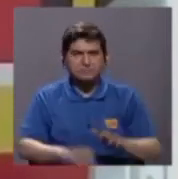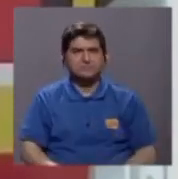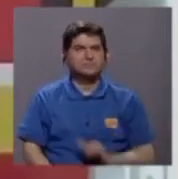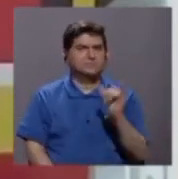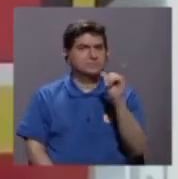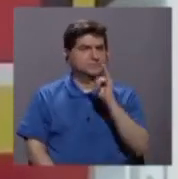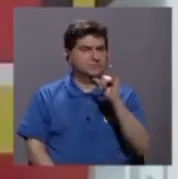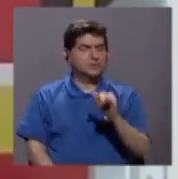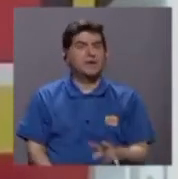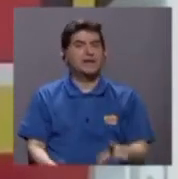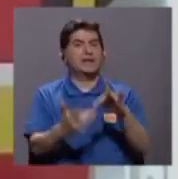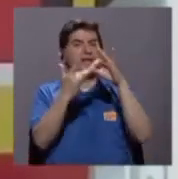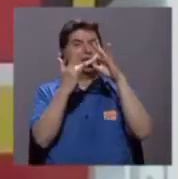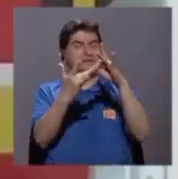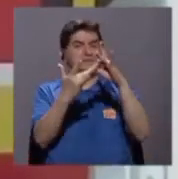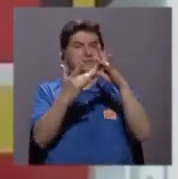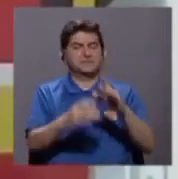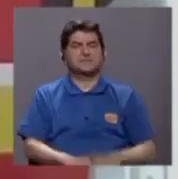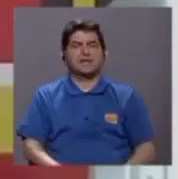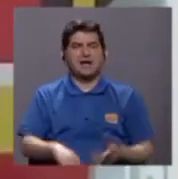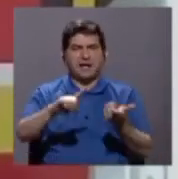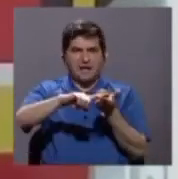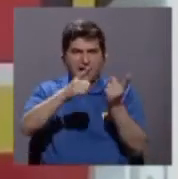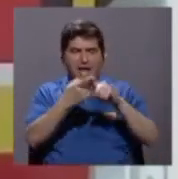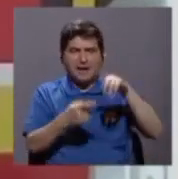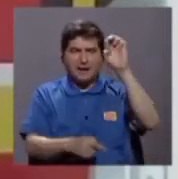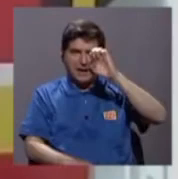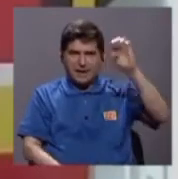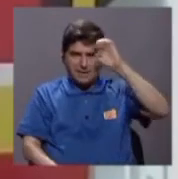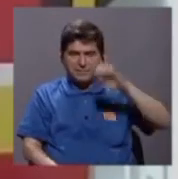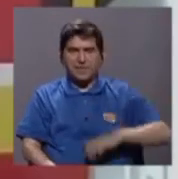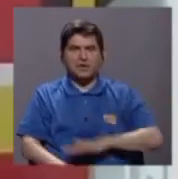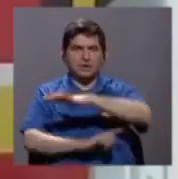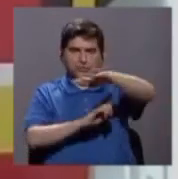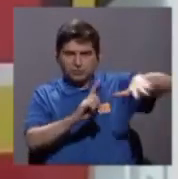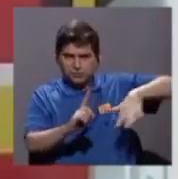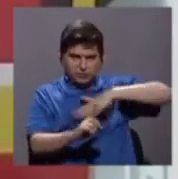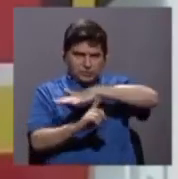también especialmente nuestros amigos europeos alrededor,